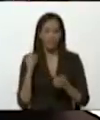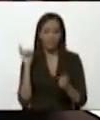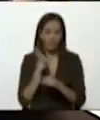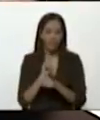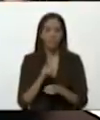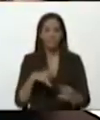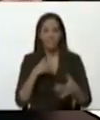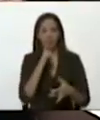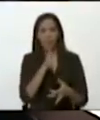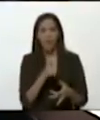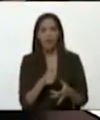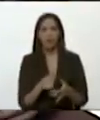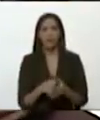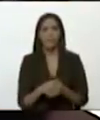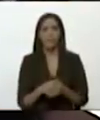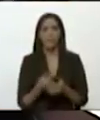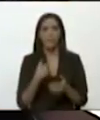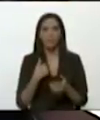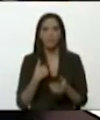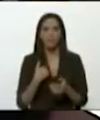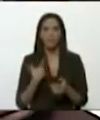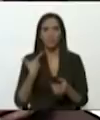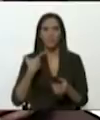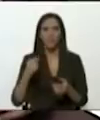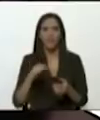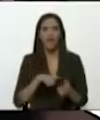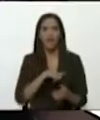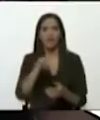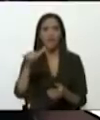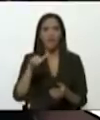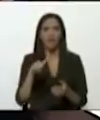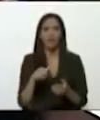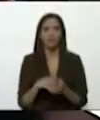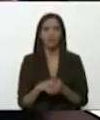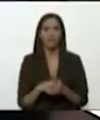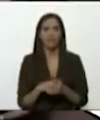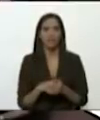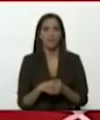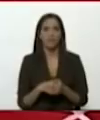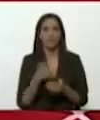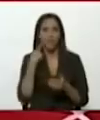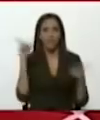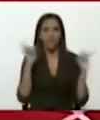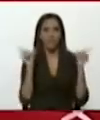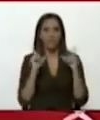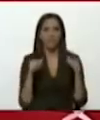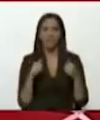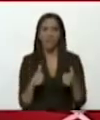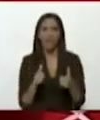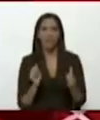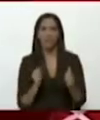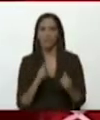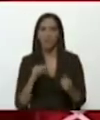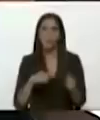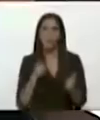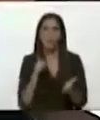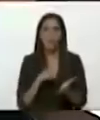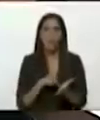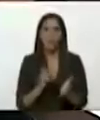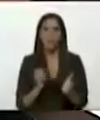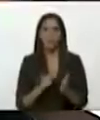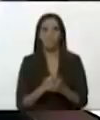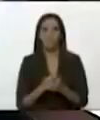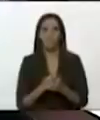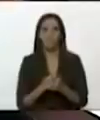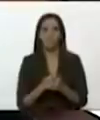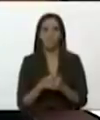Mañana no estaré yo por acá, me toca irme pero un viaje fuera se del país. Mal, pero yo la vi en televisión y estaba bien. Nosotros no pudimos muy ir. Muy sonriente. Nosotros no pudimos